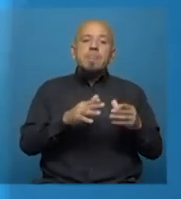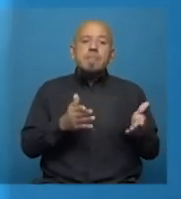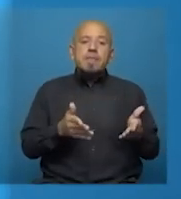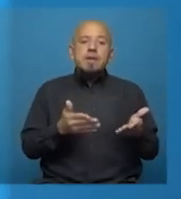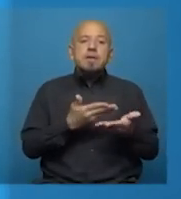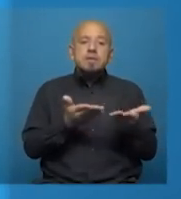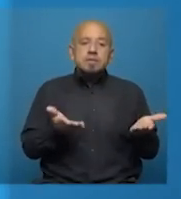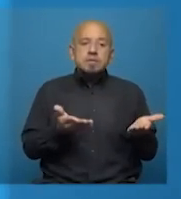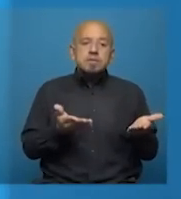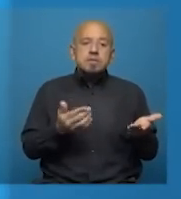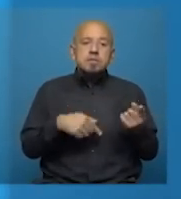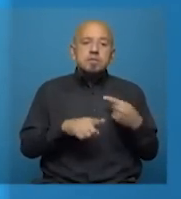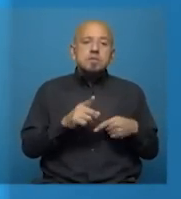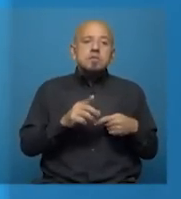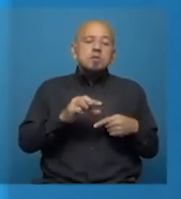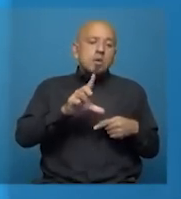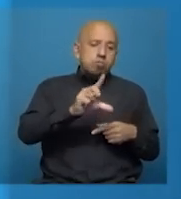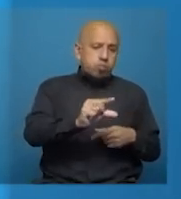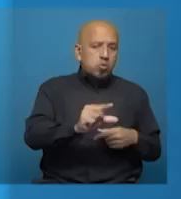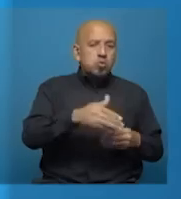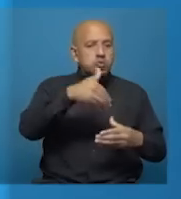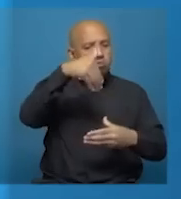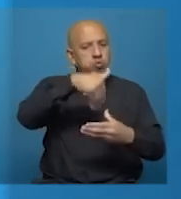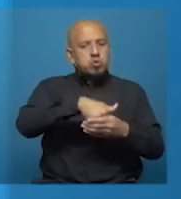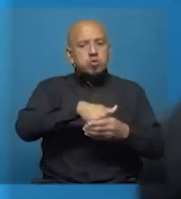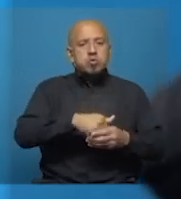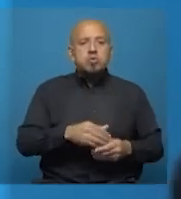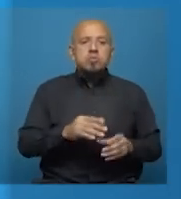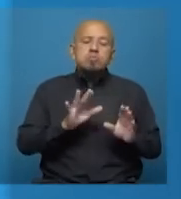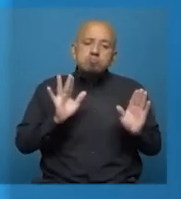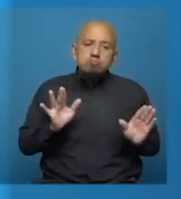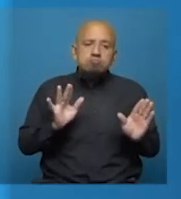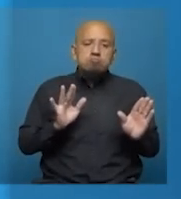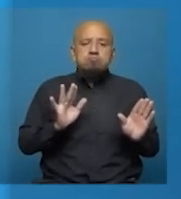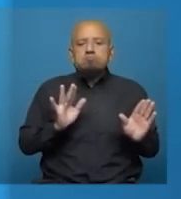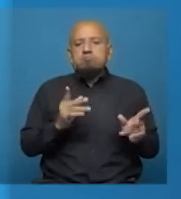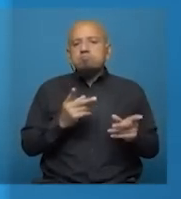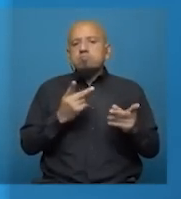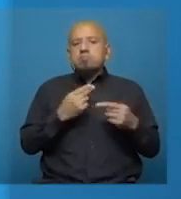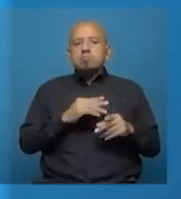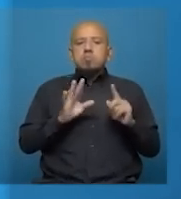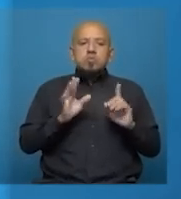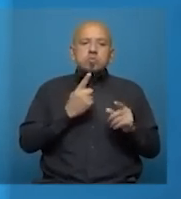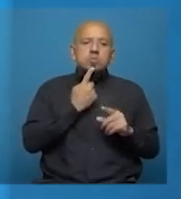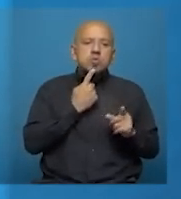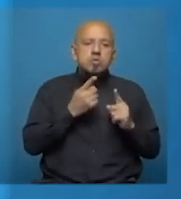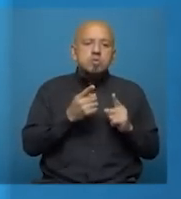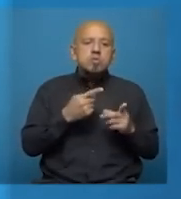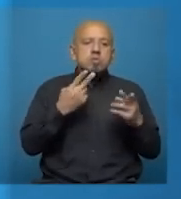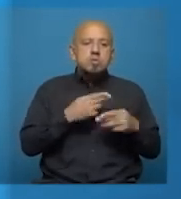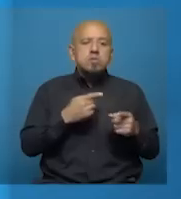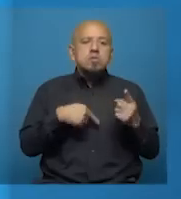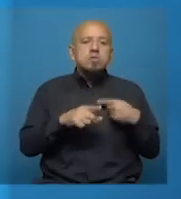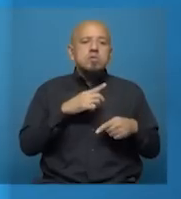forma muy atomizada, lo que es objetivo, no es un análisis político, es objetivo que nos ha